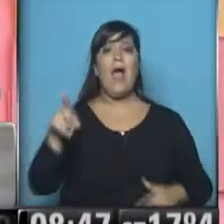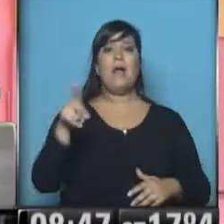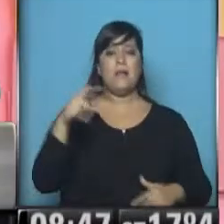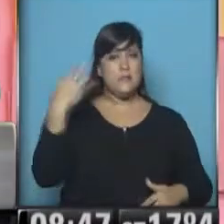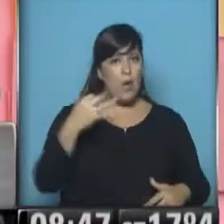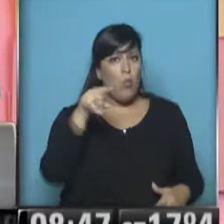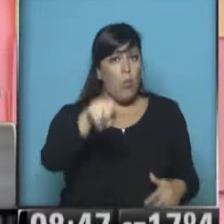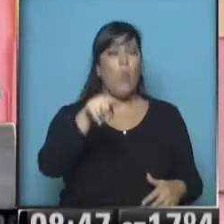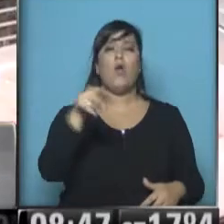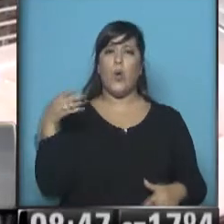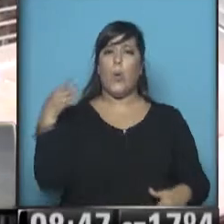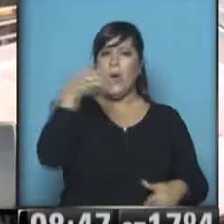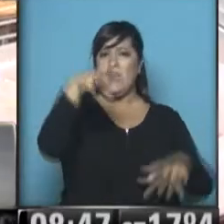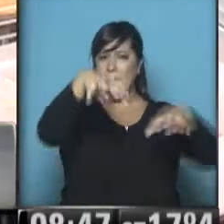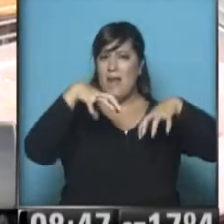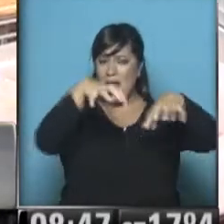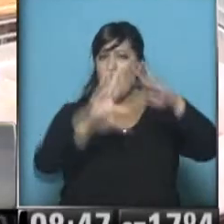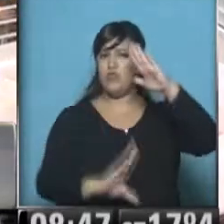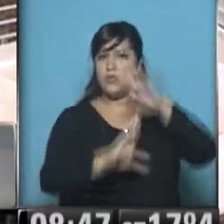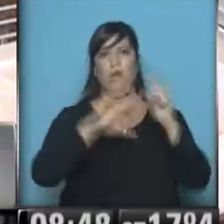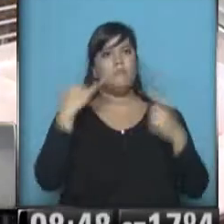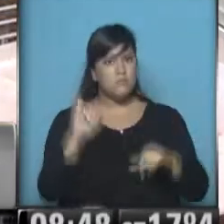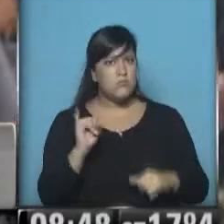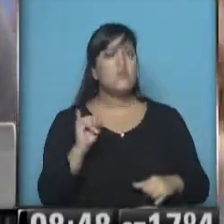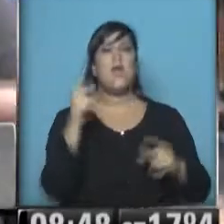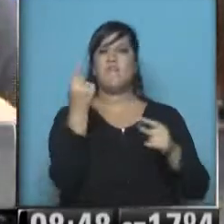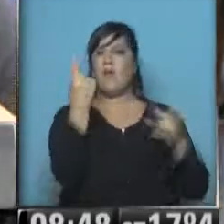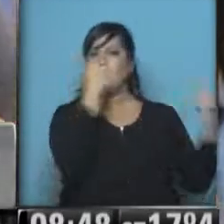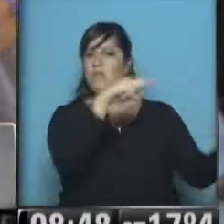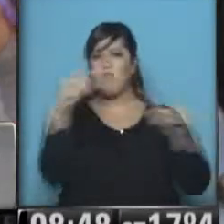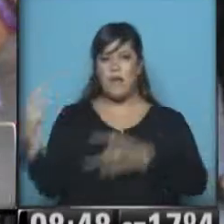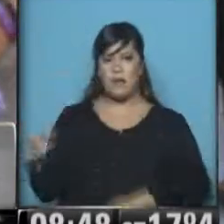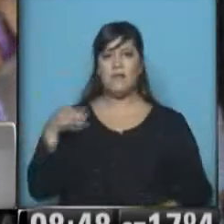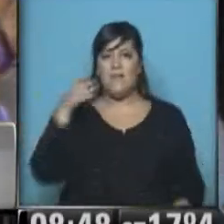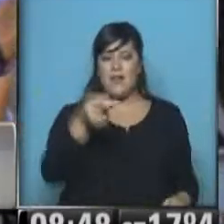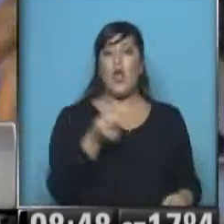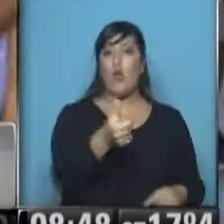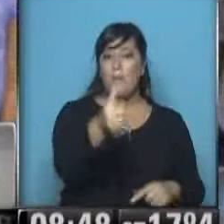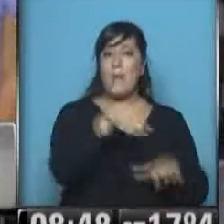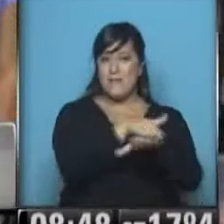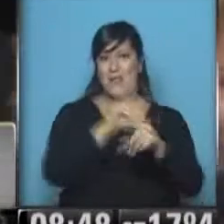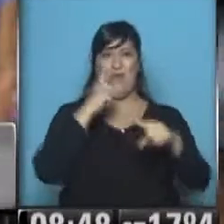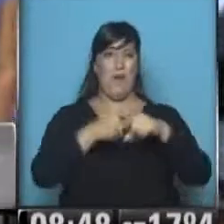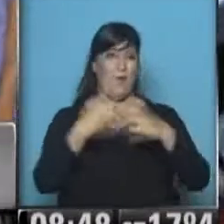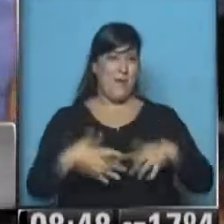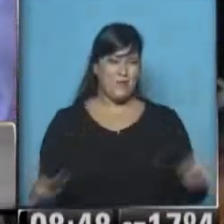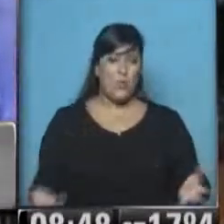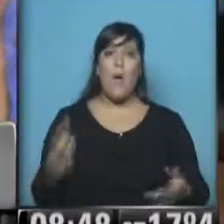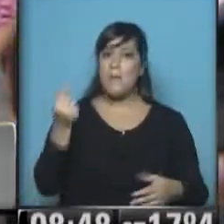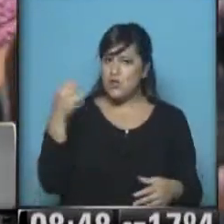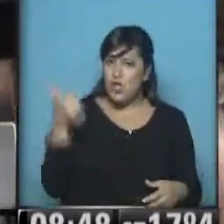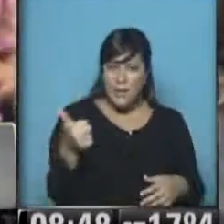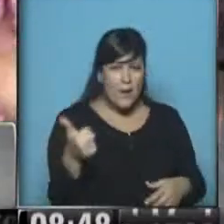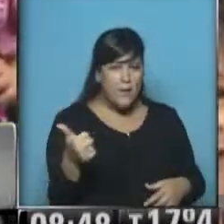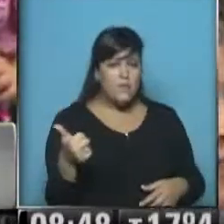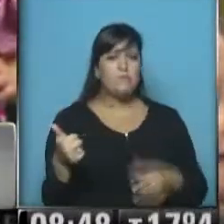este lugar, el mercado central? Mucha diferencia de precio. ¿Venís a comprar pescado? Sí, por las Pascuas. ¿Está bien el precio en el mercado